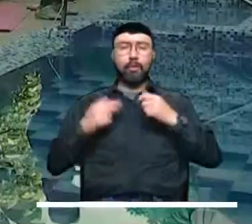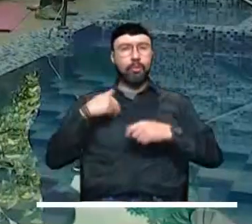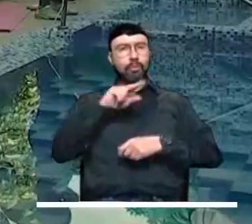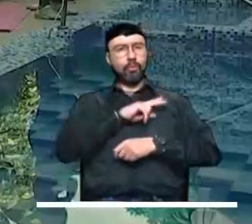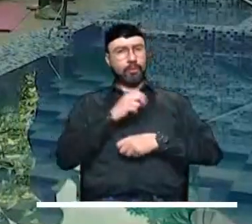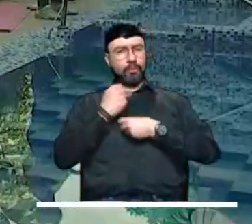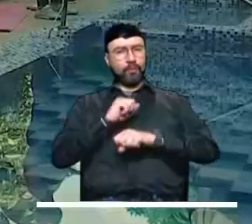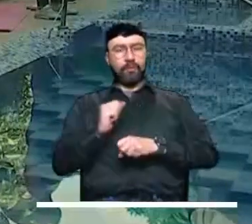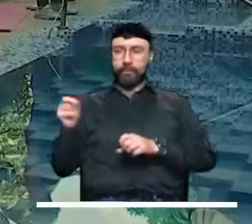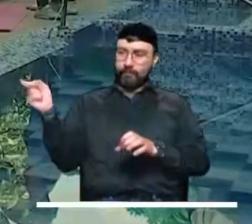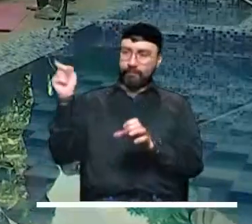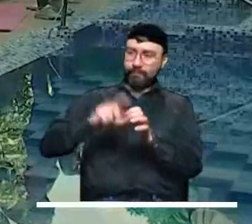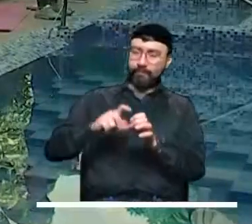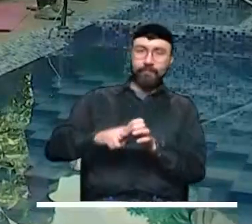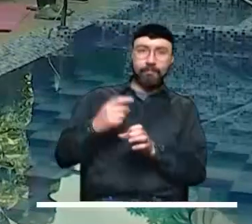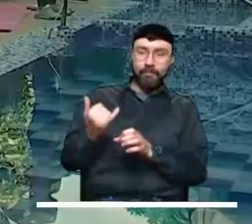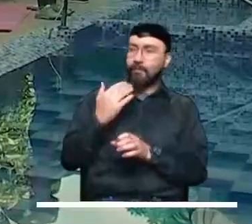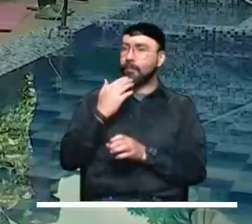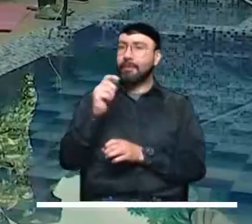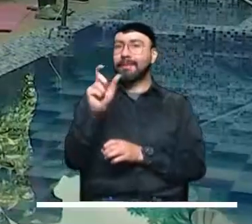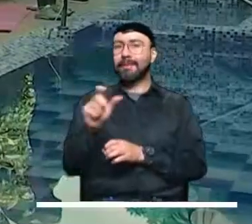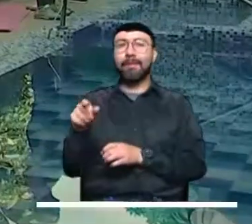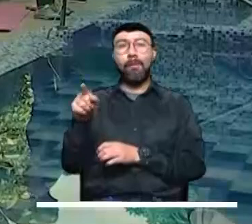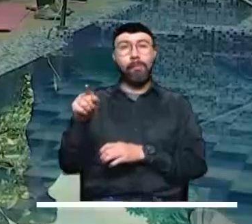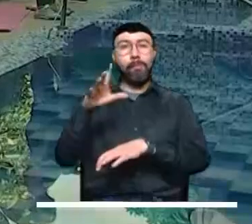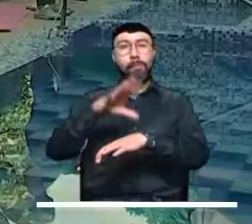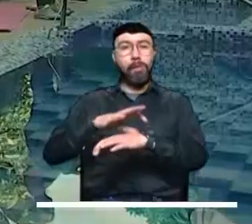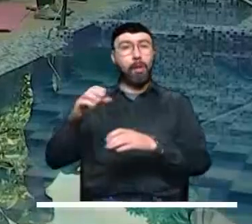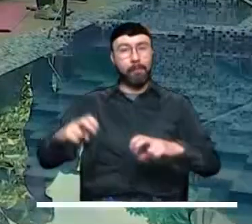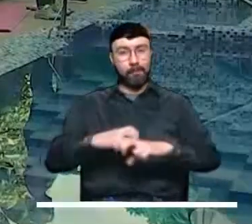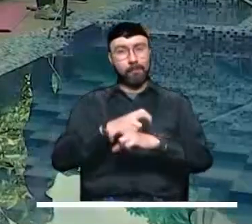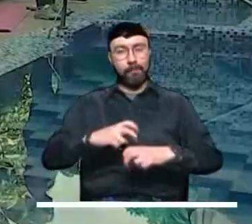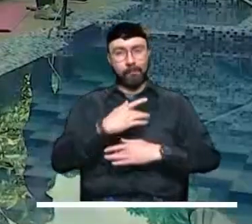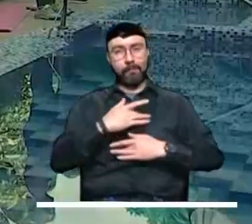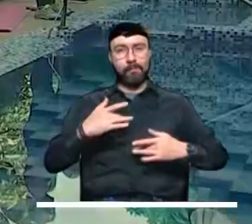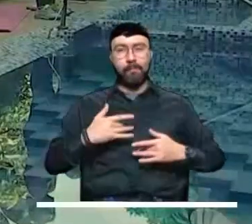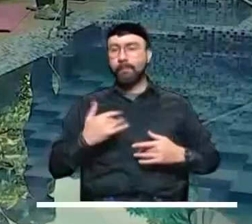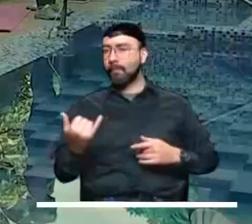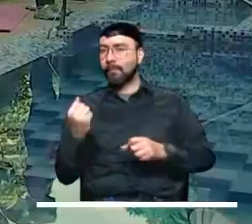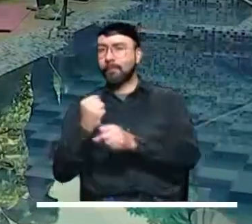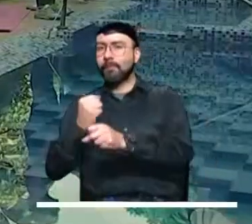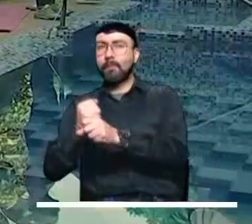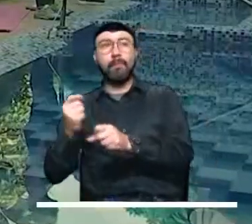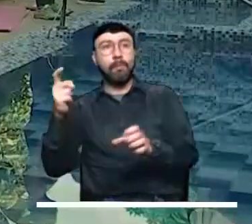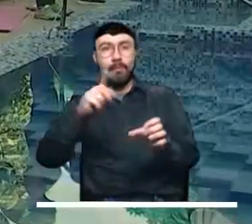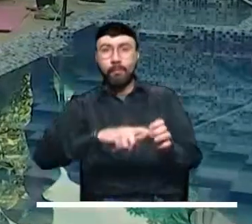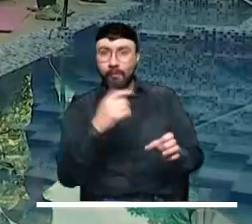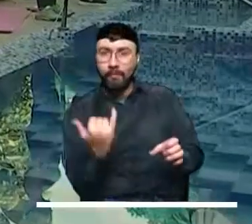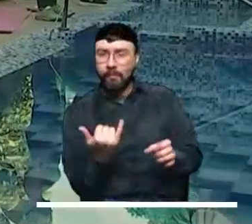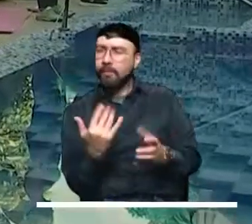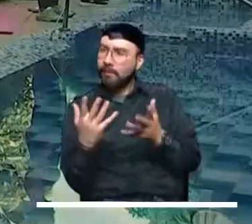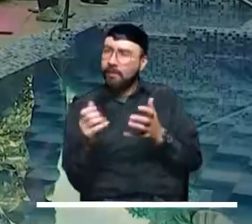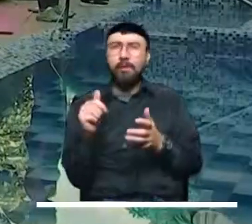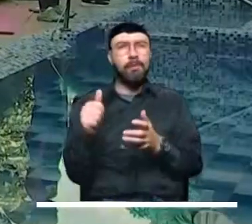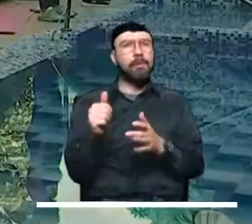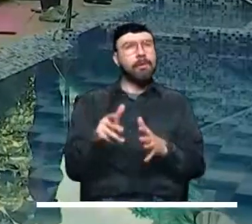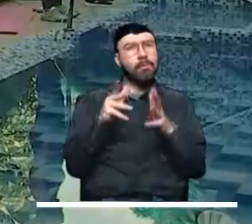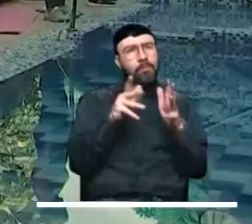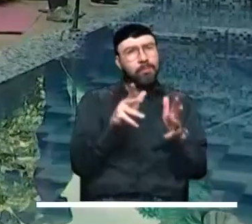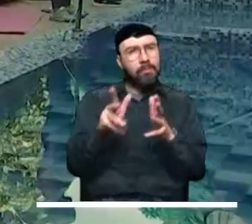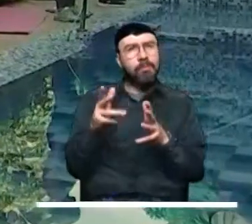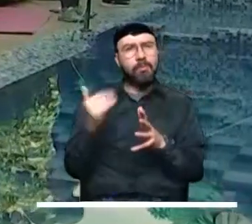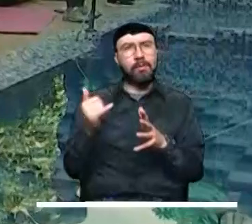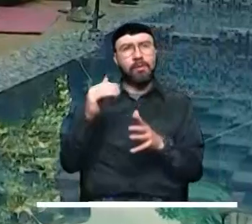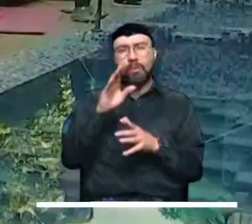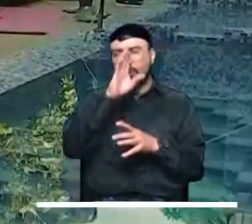nos acompañan, y en este caso el grupo de profesionales del Parque de la Salud y empleados de la compañía, tengan esto como una rutina y